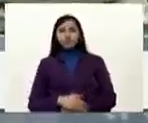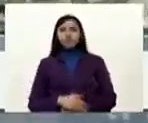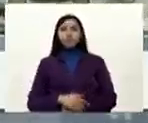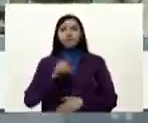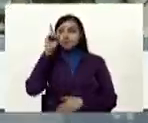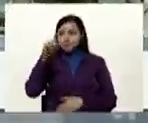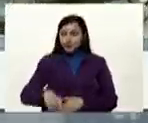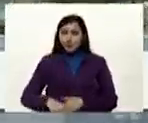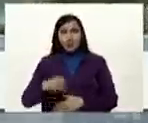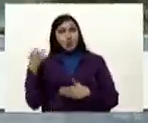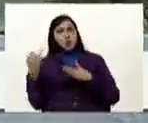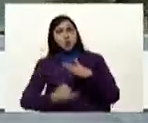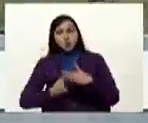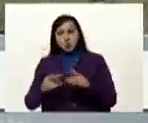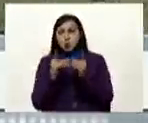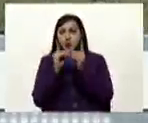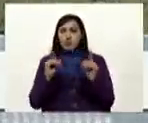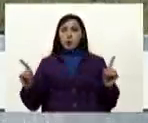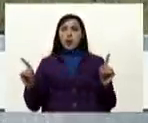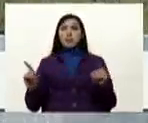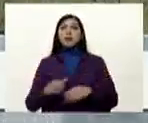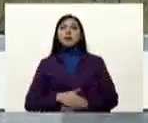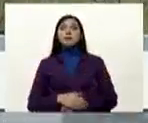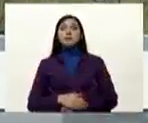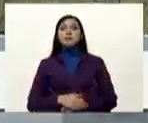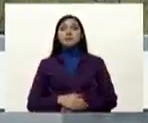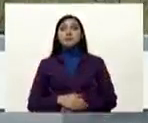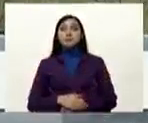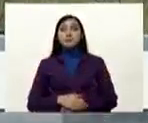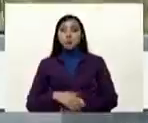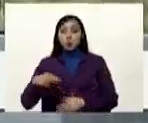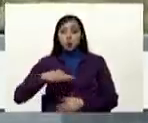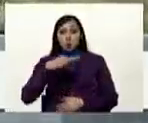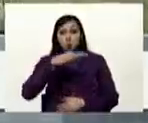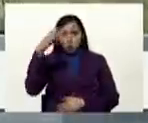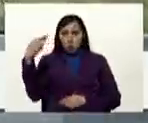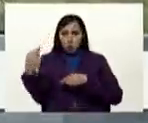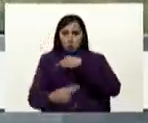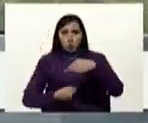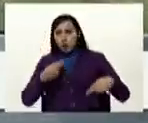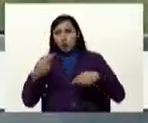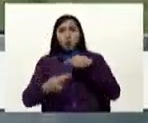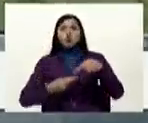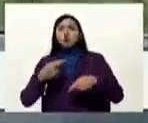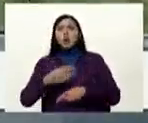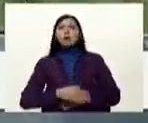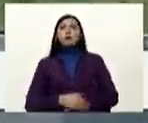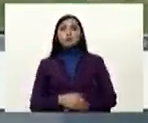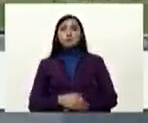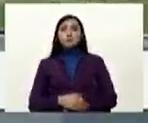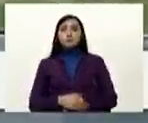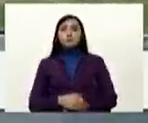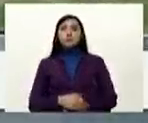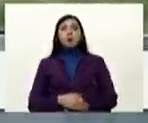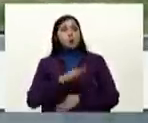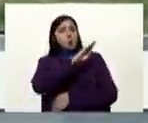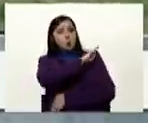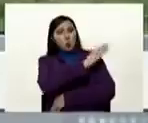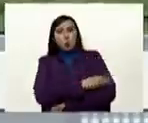las instituciones democráticas, con un espíritu revolucionario muy